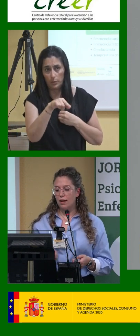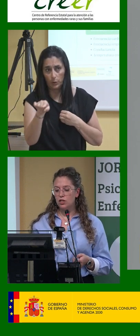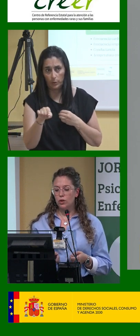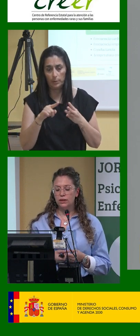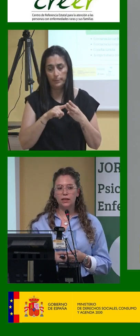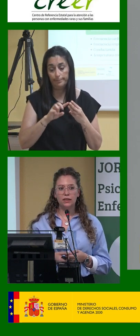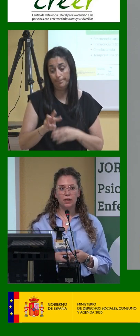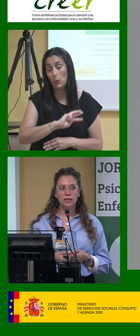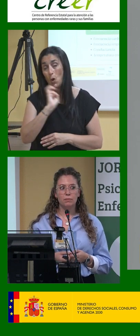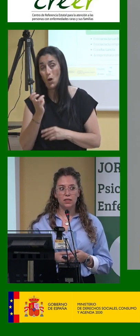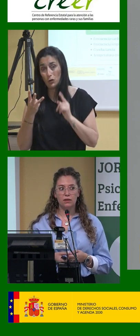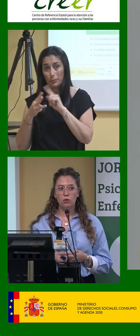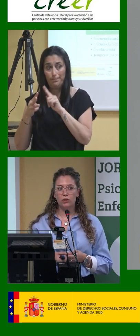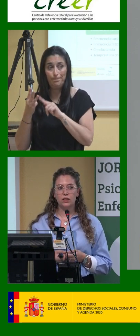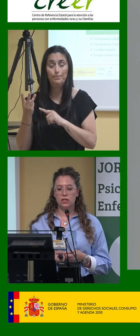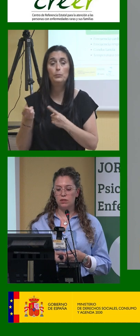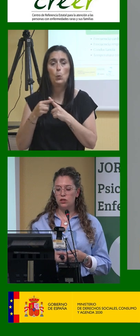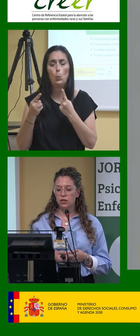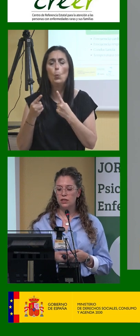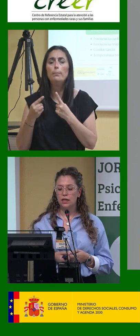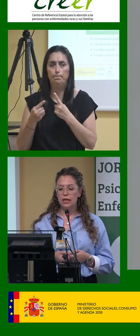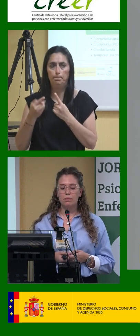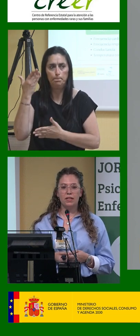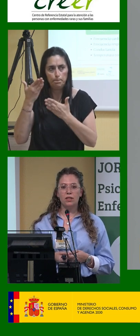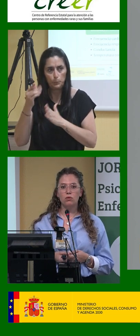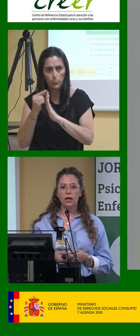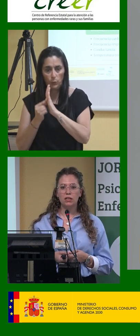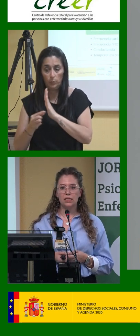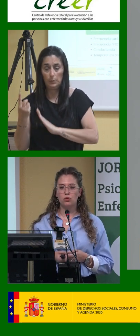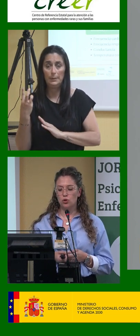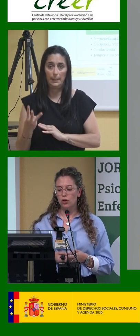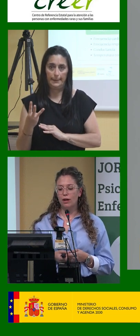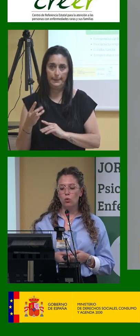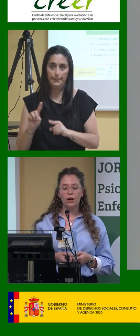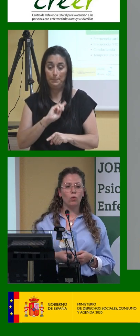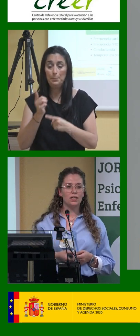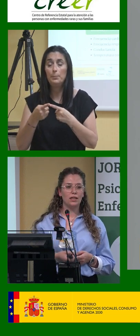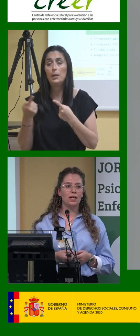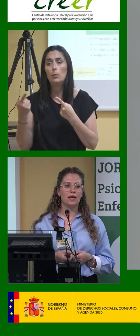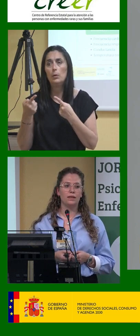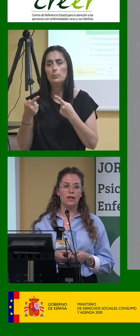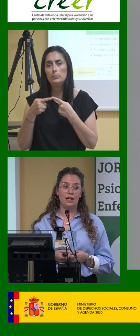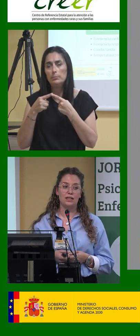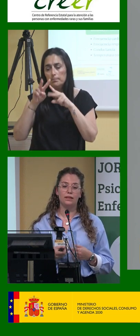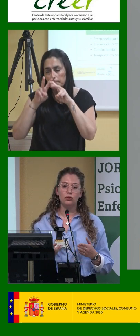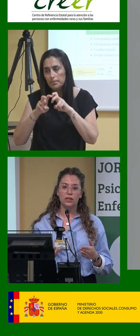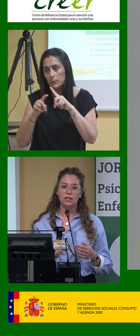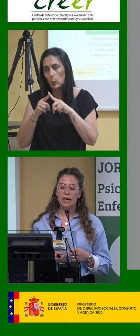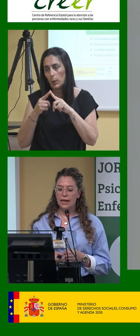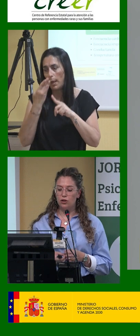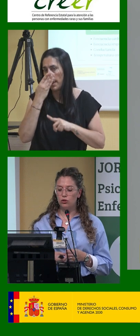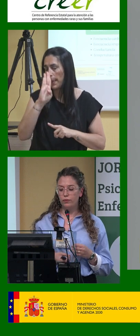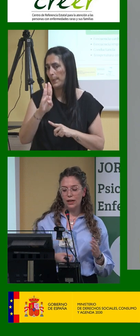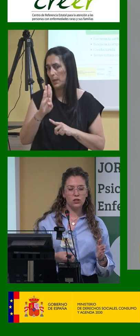las variables cuantitativas, también se evaluaron 3 dimensiones. En primer lugar, se buscó evaluar cuáles eran las